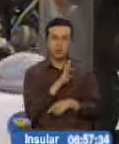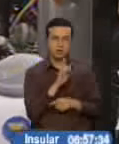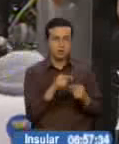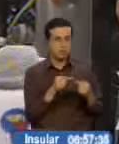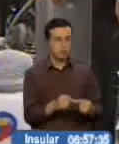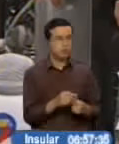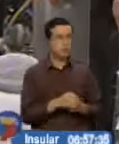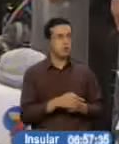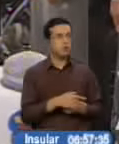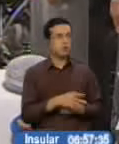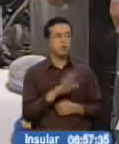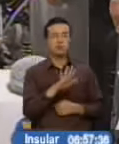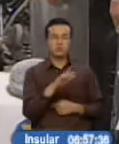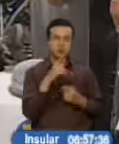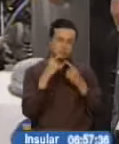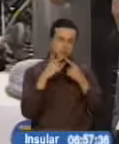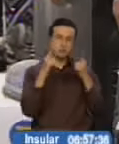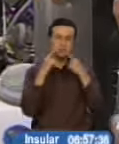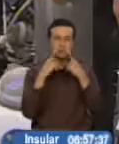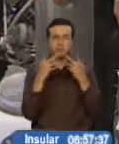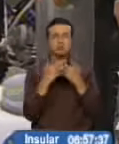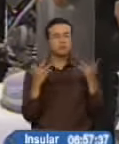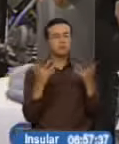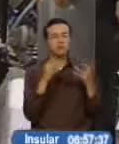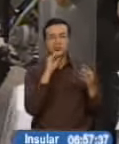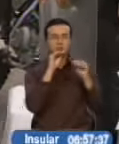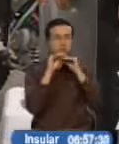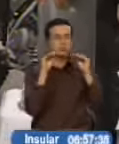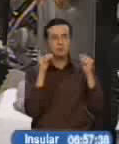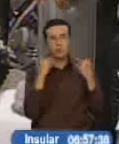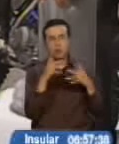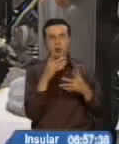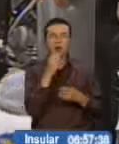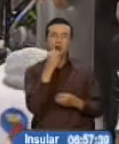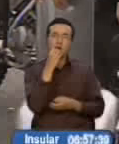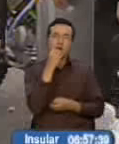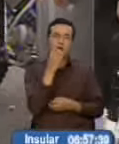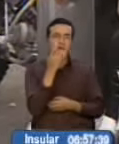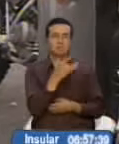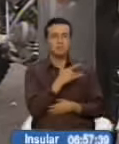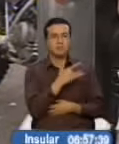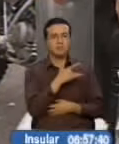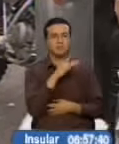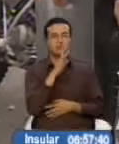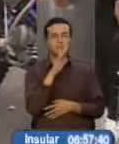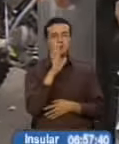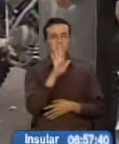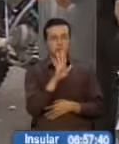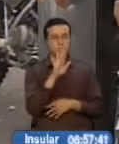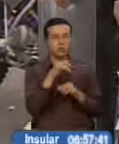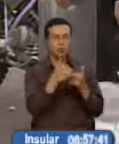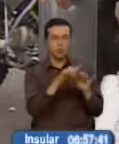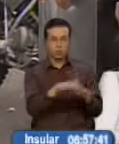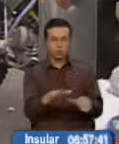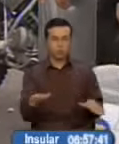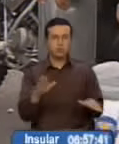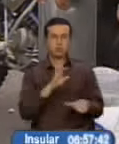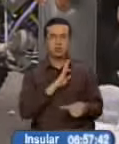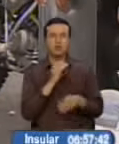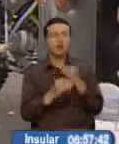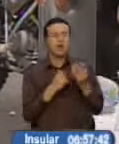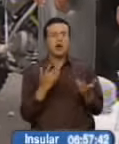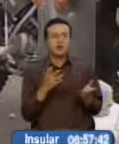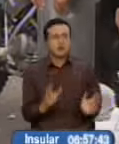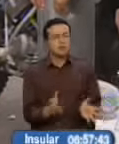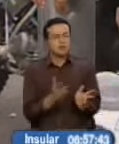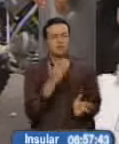finales. ¿Cuál es el mensaje que trata de, más allá de las palabras, imbuir a sus dirigidos? Un director técnico en